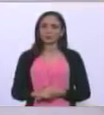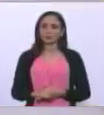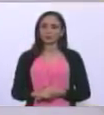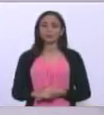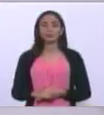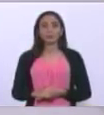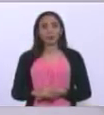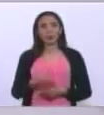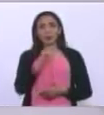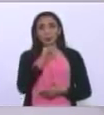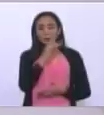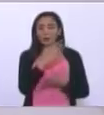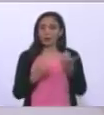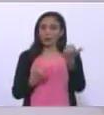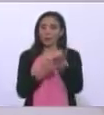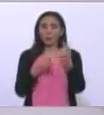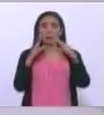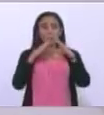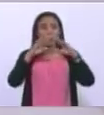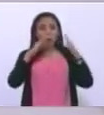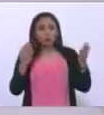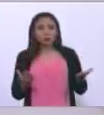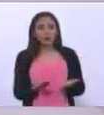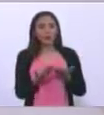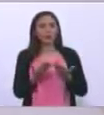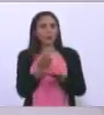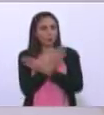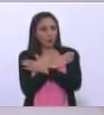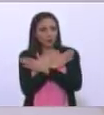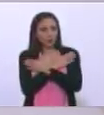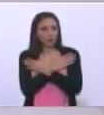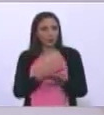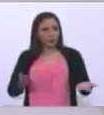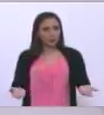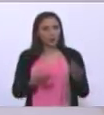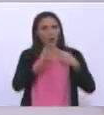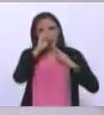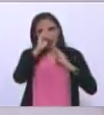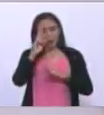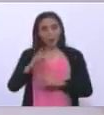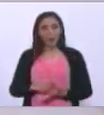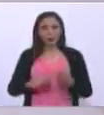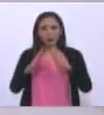estas manifestaciones de apoyo del mundo entero, en felicitación a la democracia y el respeto a la